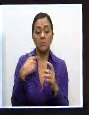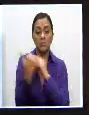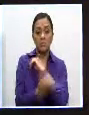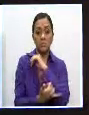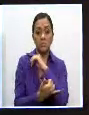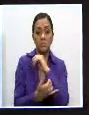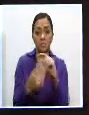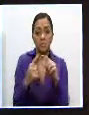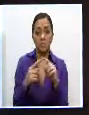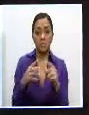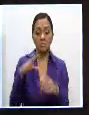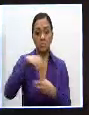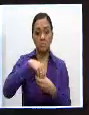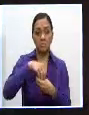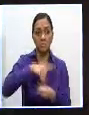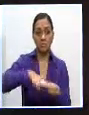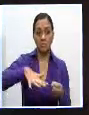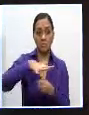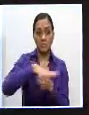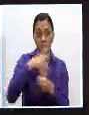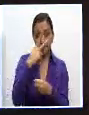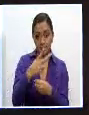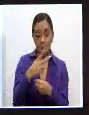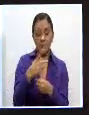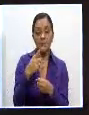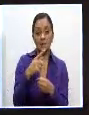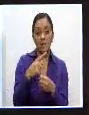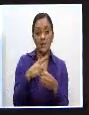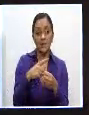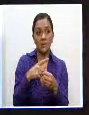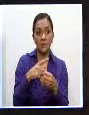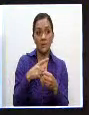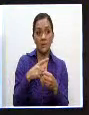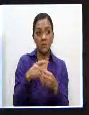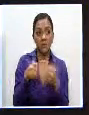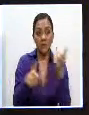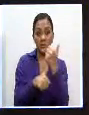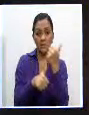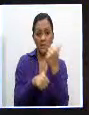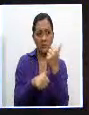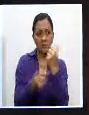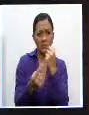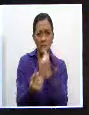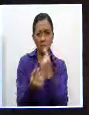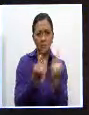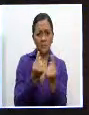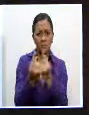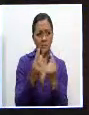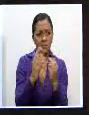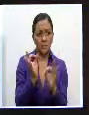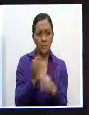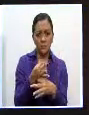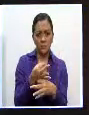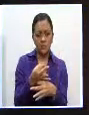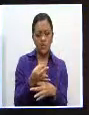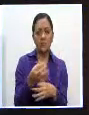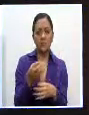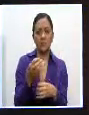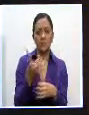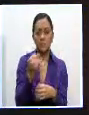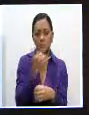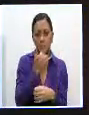que ver en sacar a nuestro país de ese tratado interamericano de asistencia recíproca obsoleto contraproducente